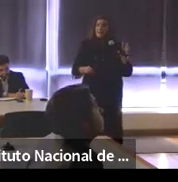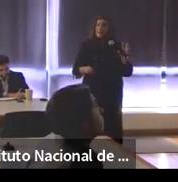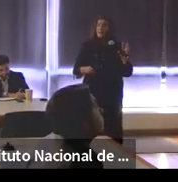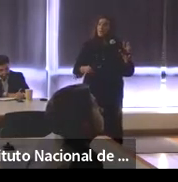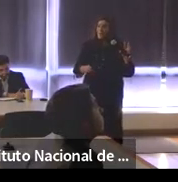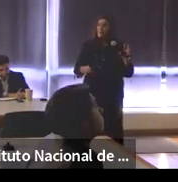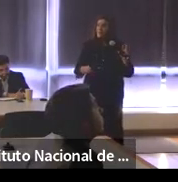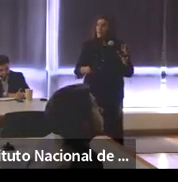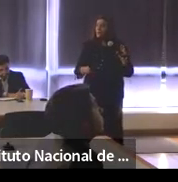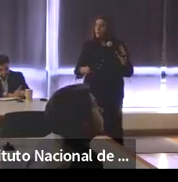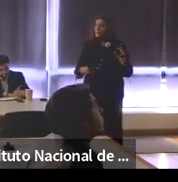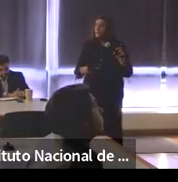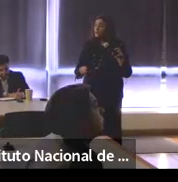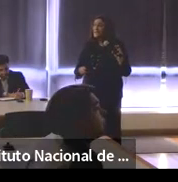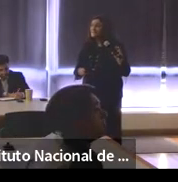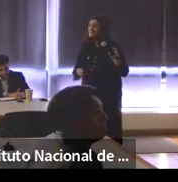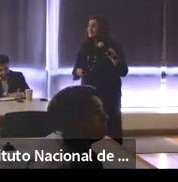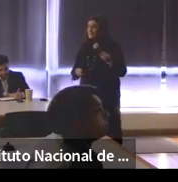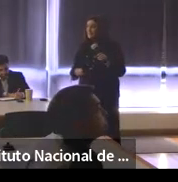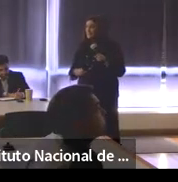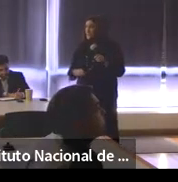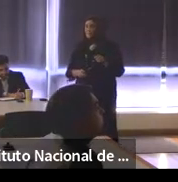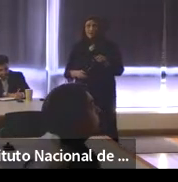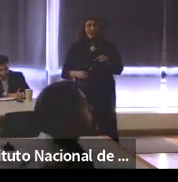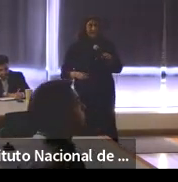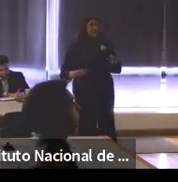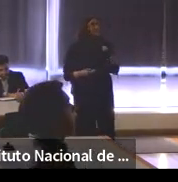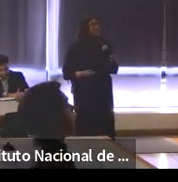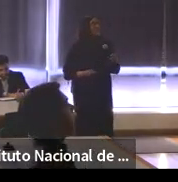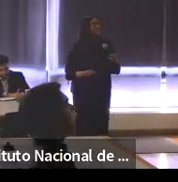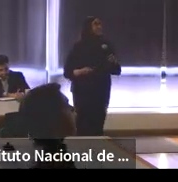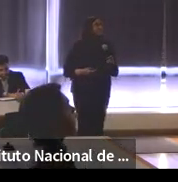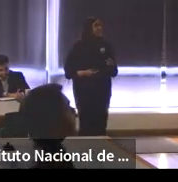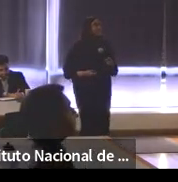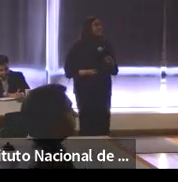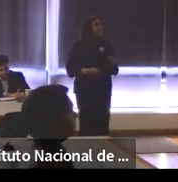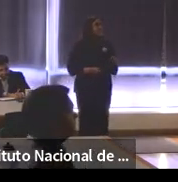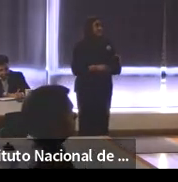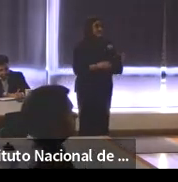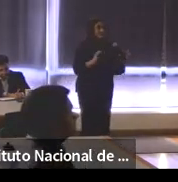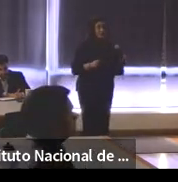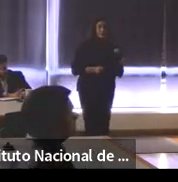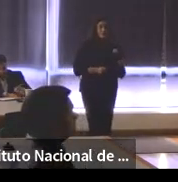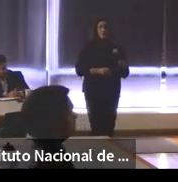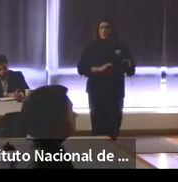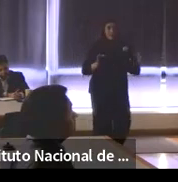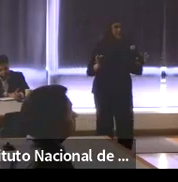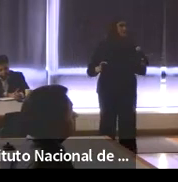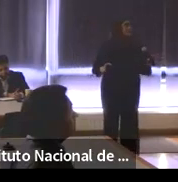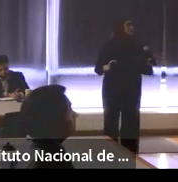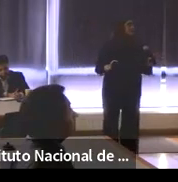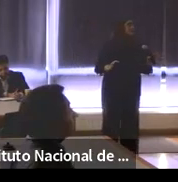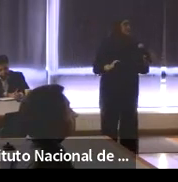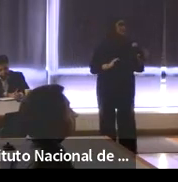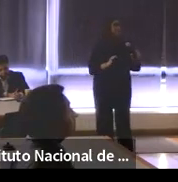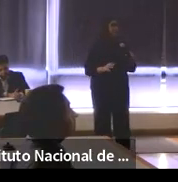que pueden generar un conflicto y que las necesitas ver antes de que se genere las fases del conflicto Pues también